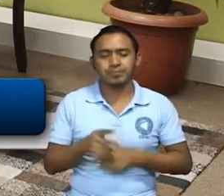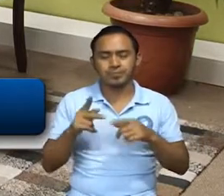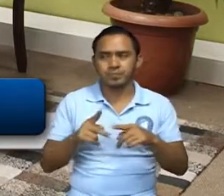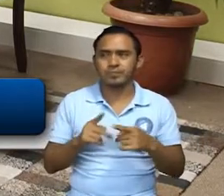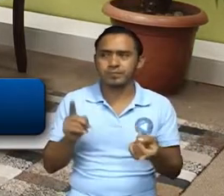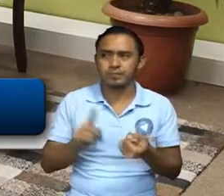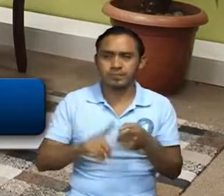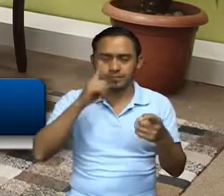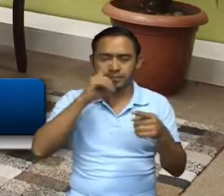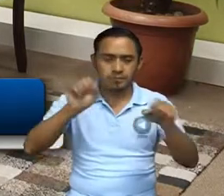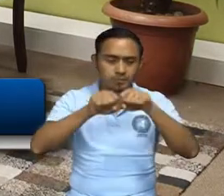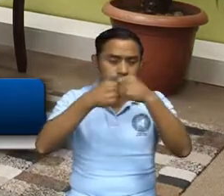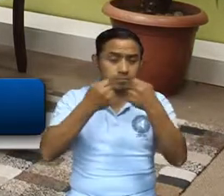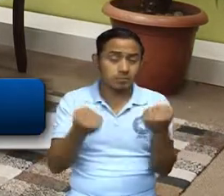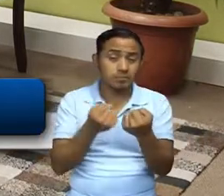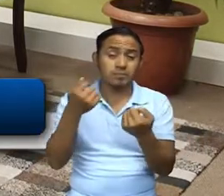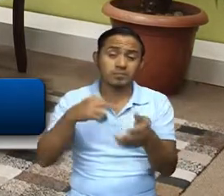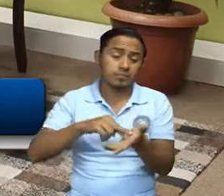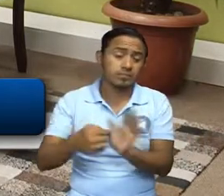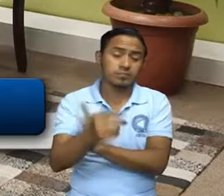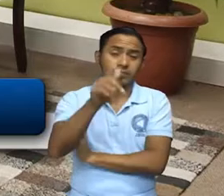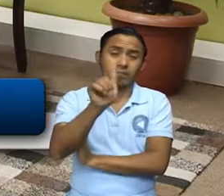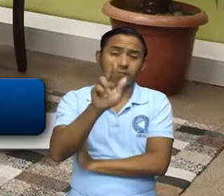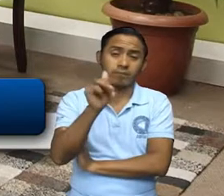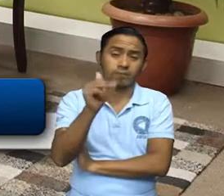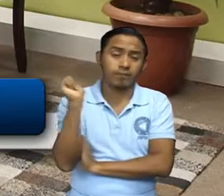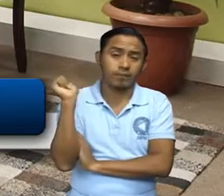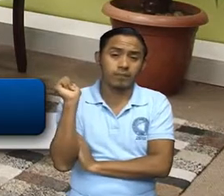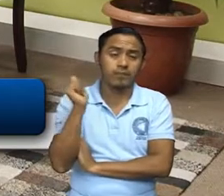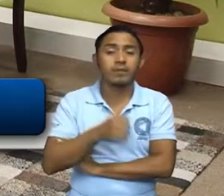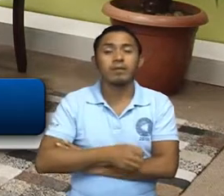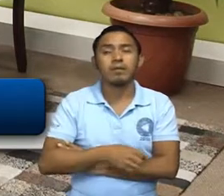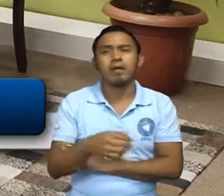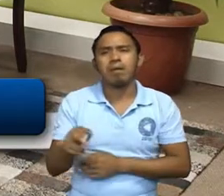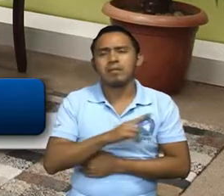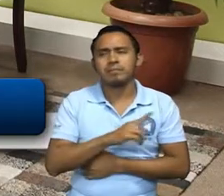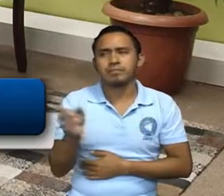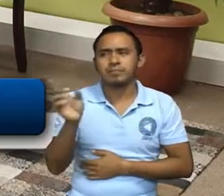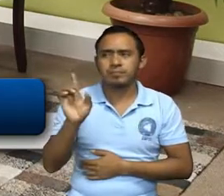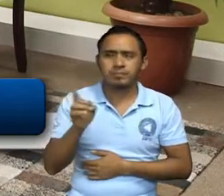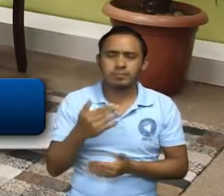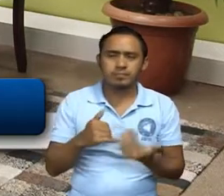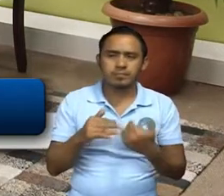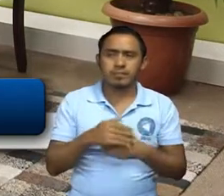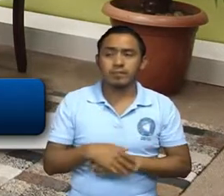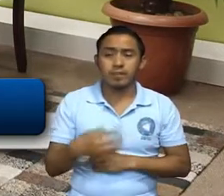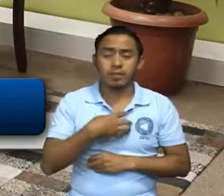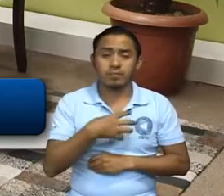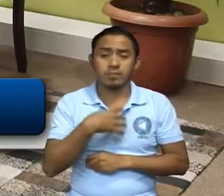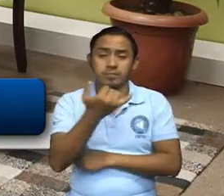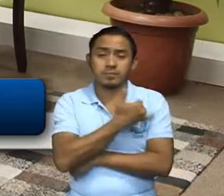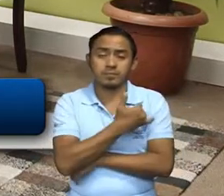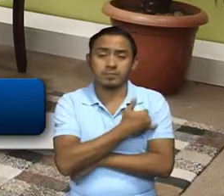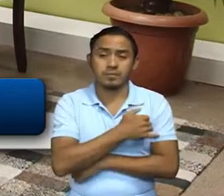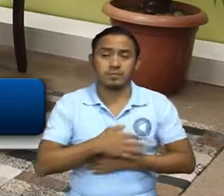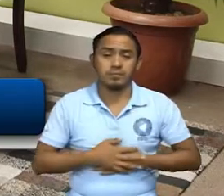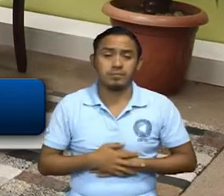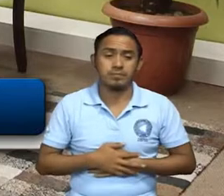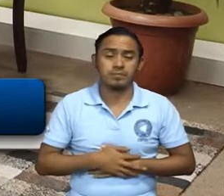por trauma, ¿ya? Y no solamente, donde más se origina es más a los niveles hospitalarios. La gente casi no nos